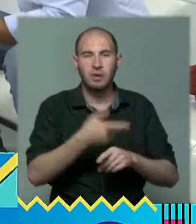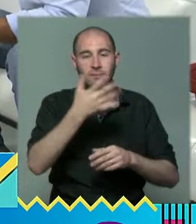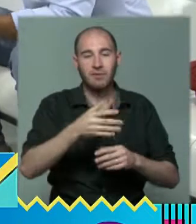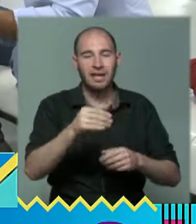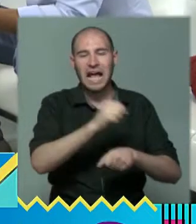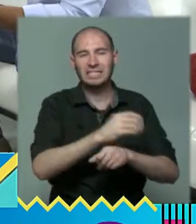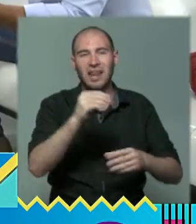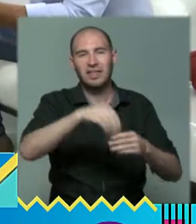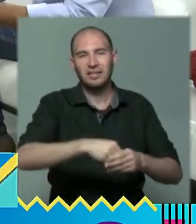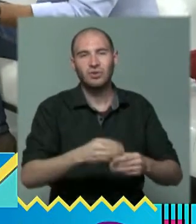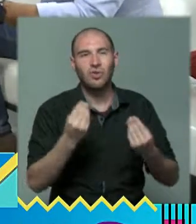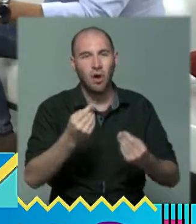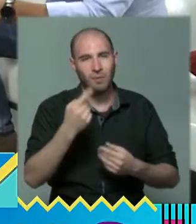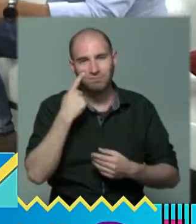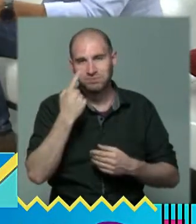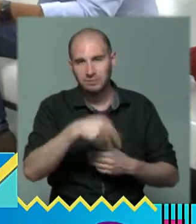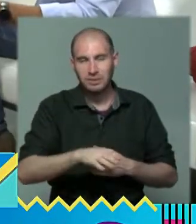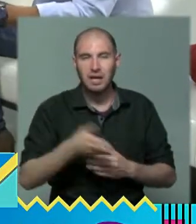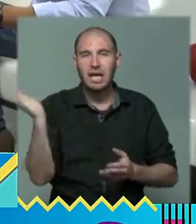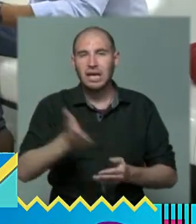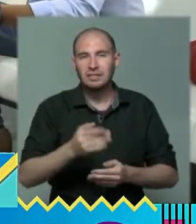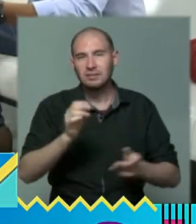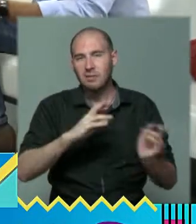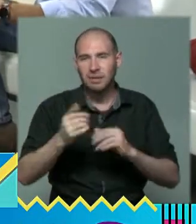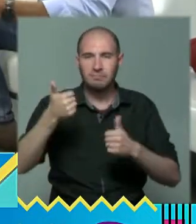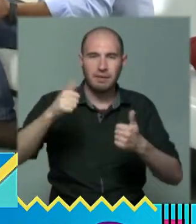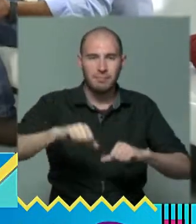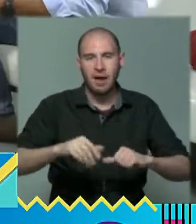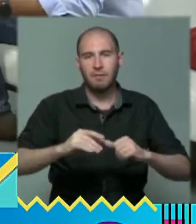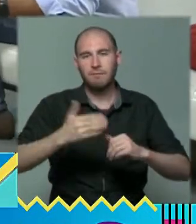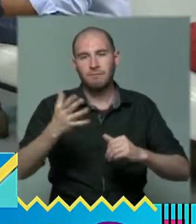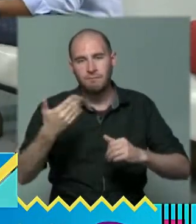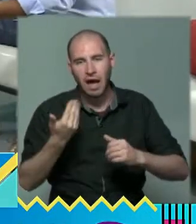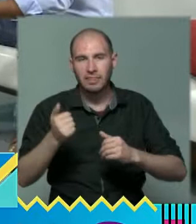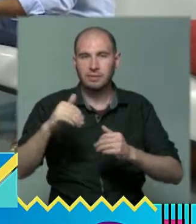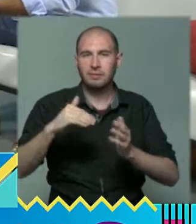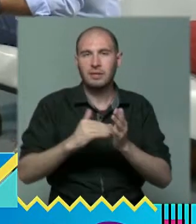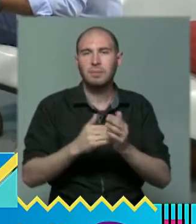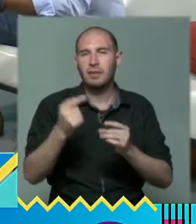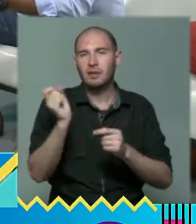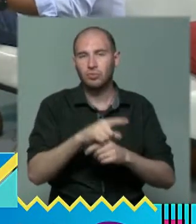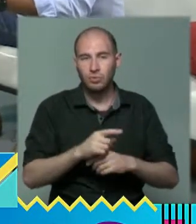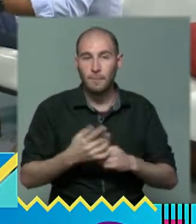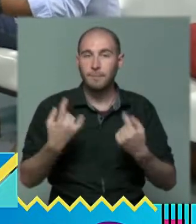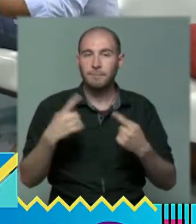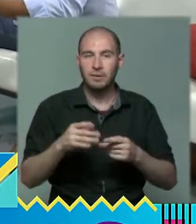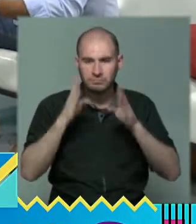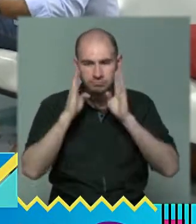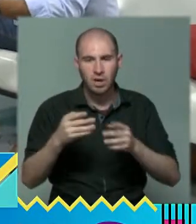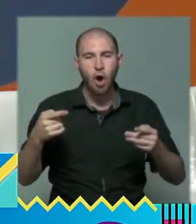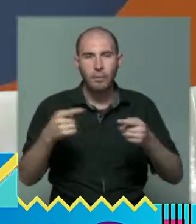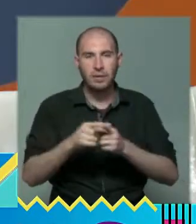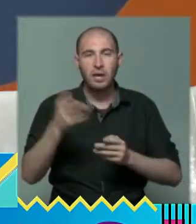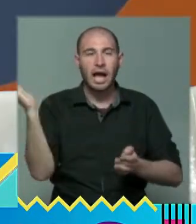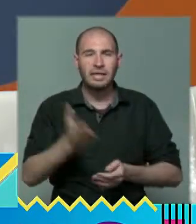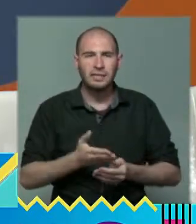indignas de la cárcel, es eso. Las penas las podemos discutir, están bien, están mal, están bajas, depende para lo que vos quieras. Pero no perdamos nunca el objetivo de que